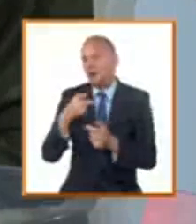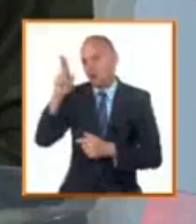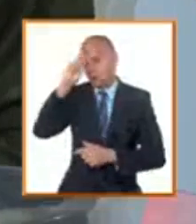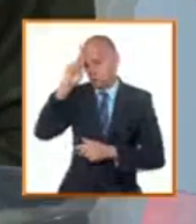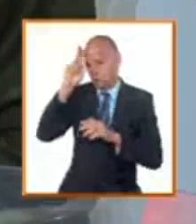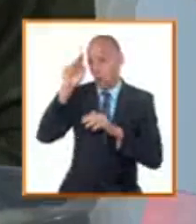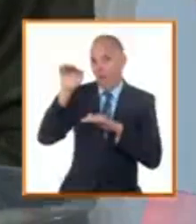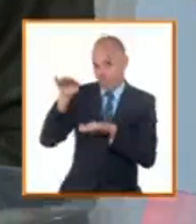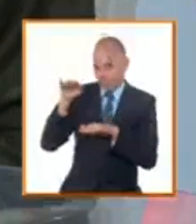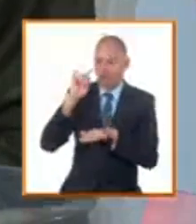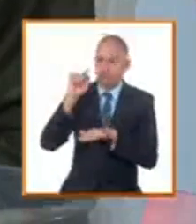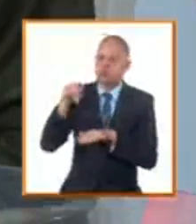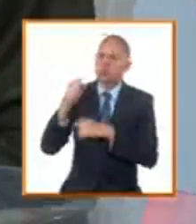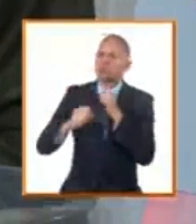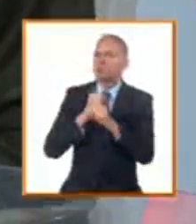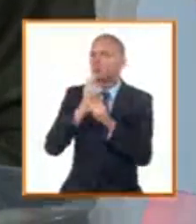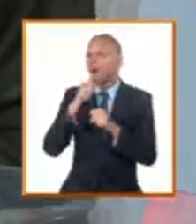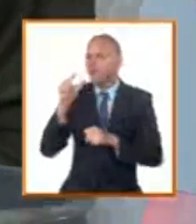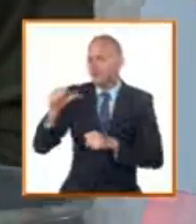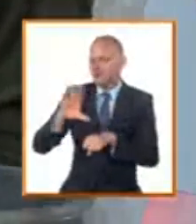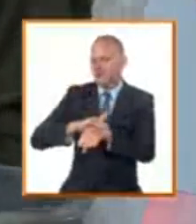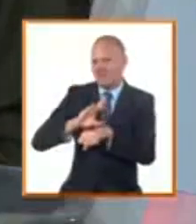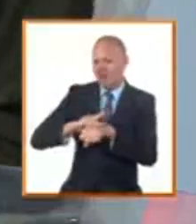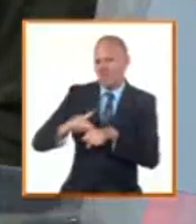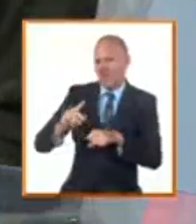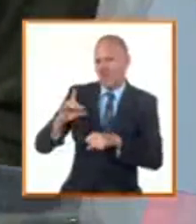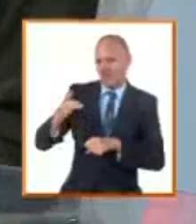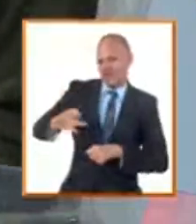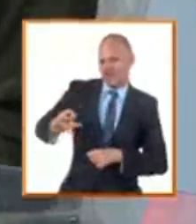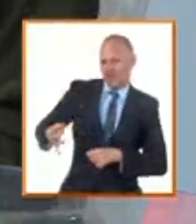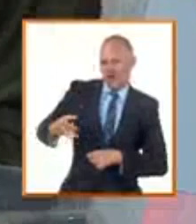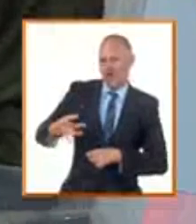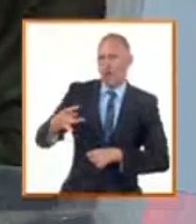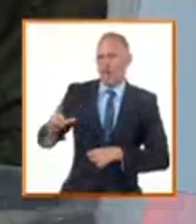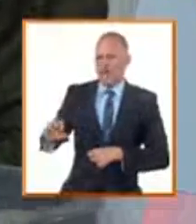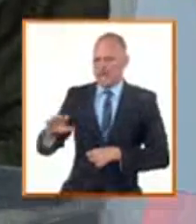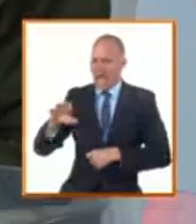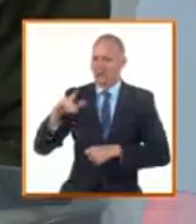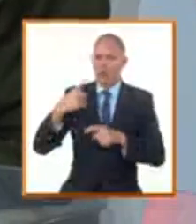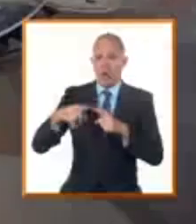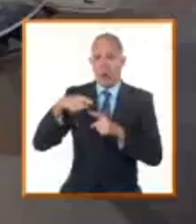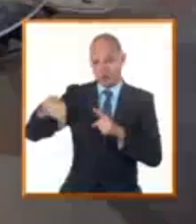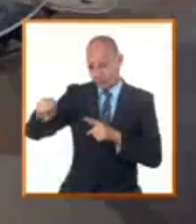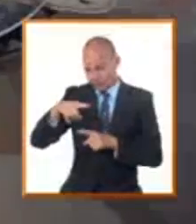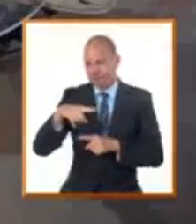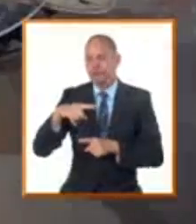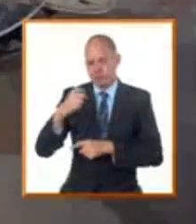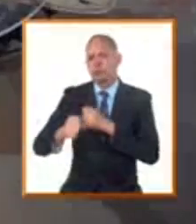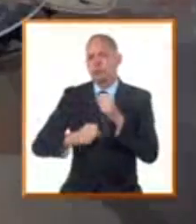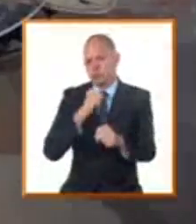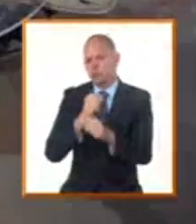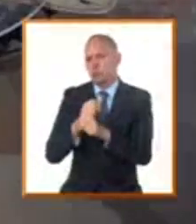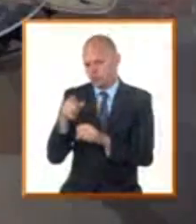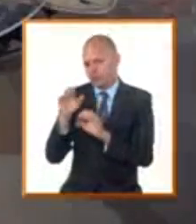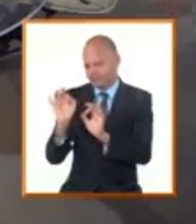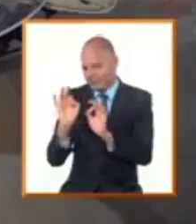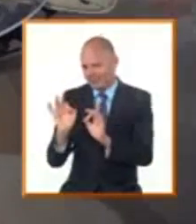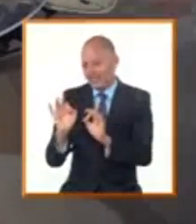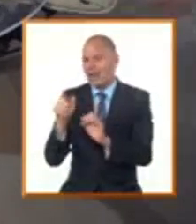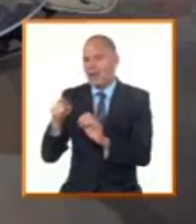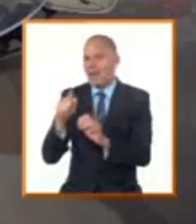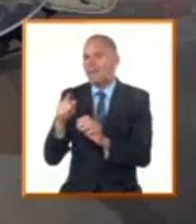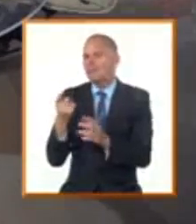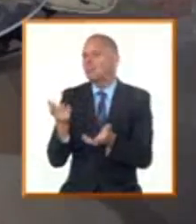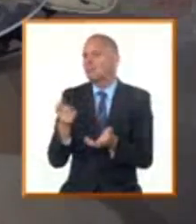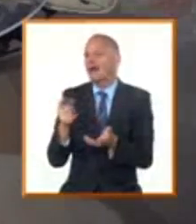tráfico de droga. Recuerdo que incluso en ahora en la reciente fiesta de Halloween, los medios norteamericanos hablaban incluso de que